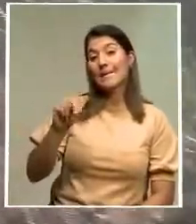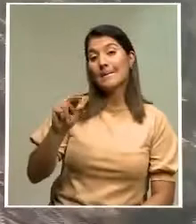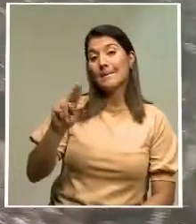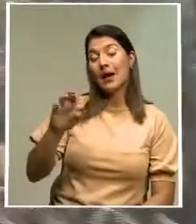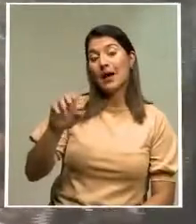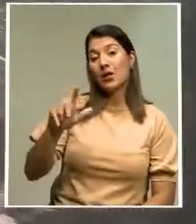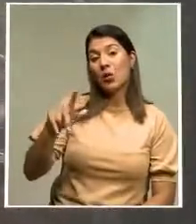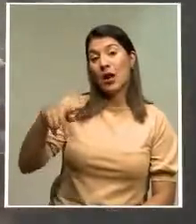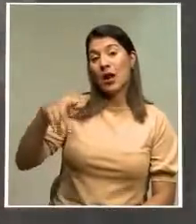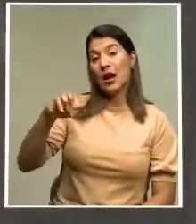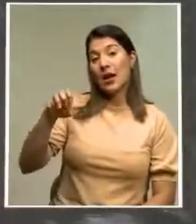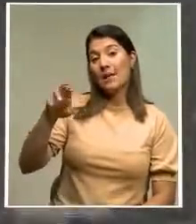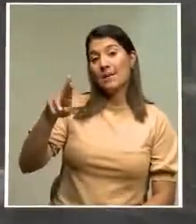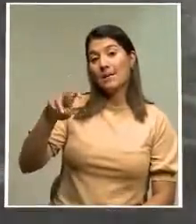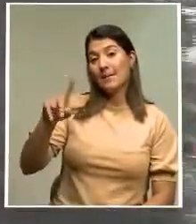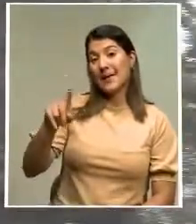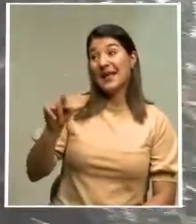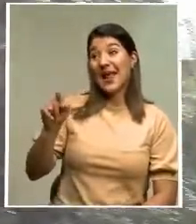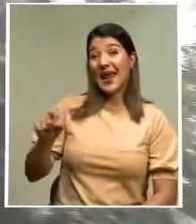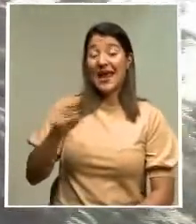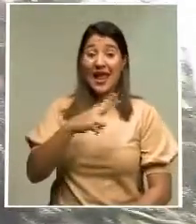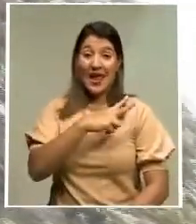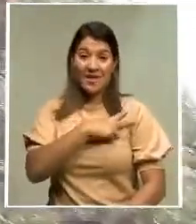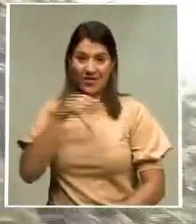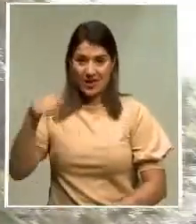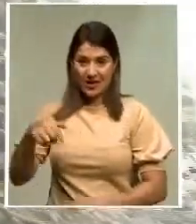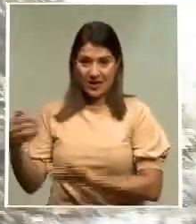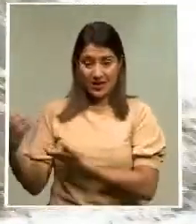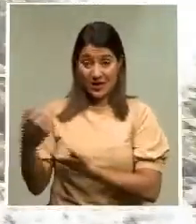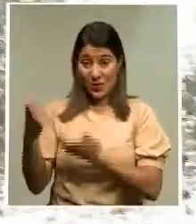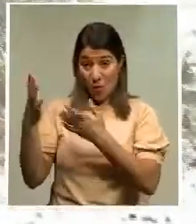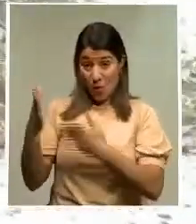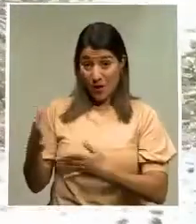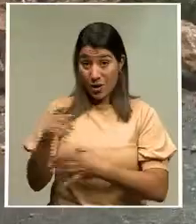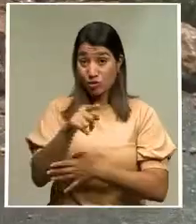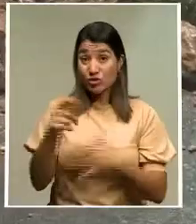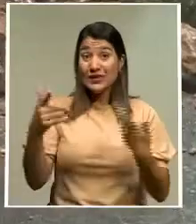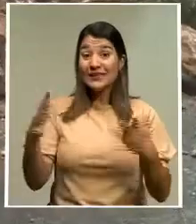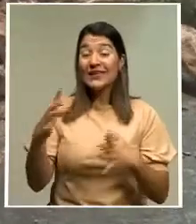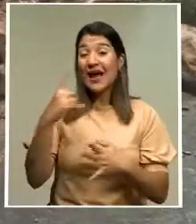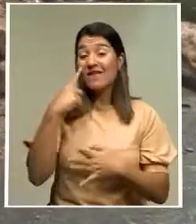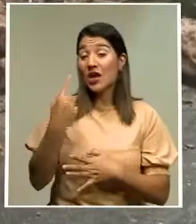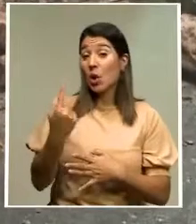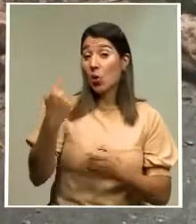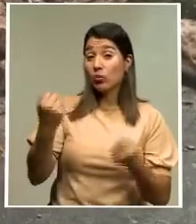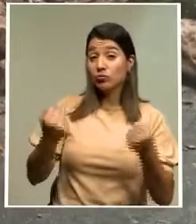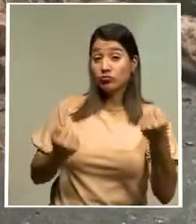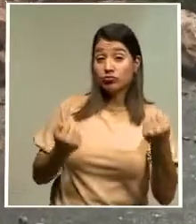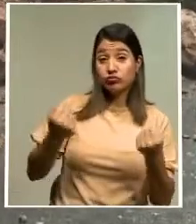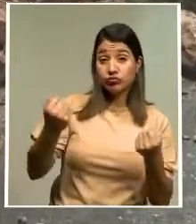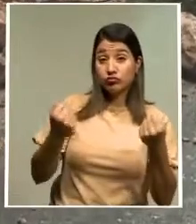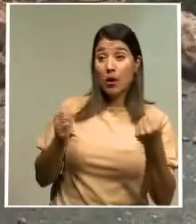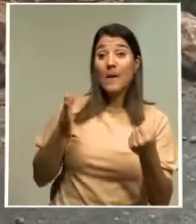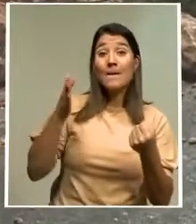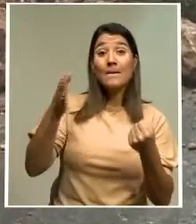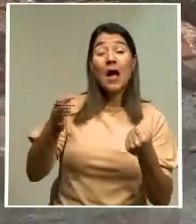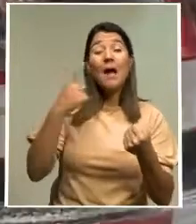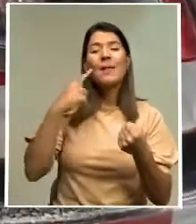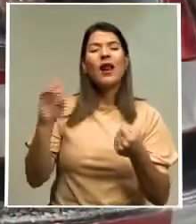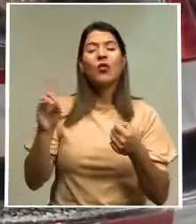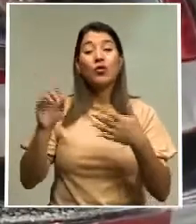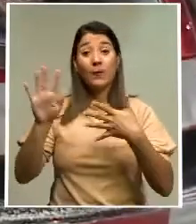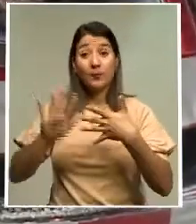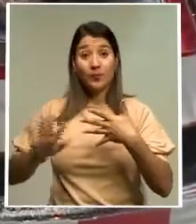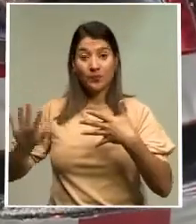del Cuerpo de Bomberos, como ustedes lo veían, una unidad de rescate acuático se dirige hacia el Caribe de nuestro país.